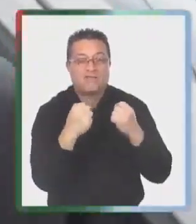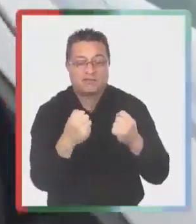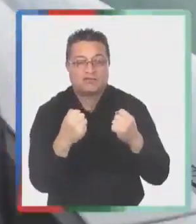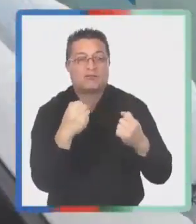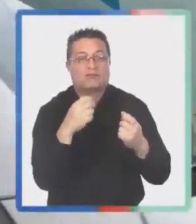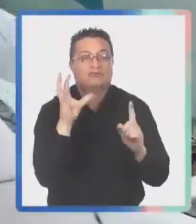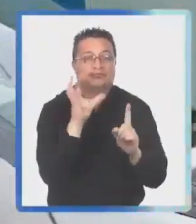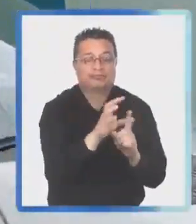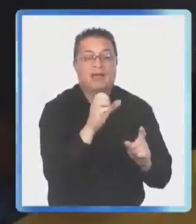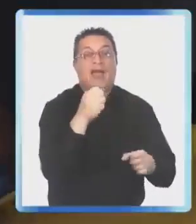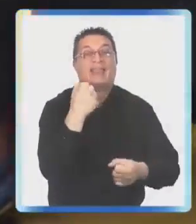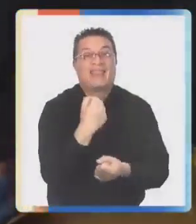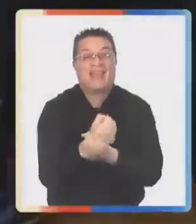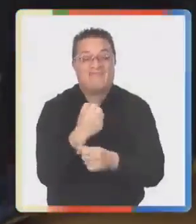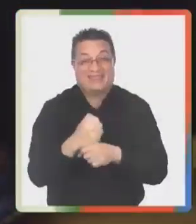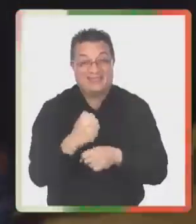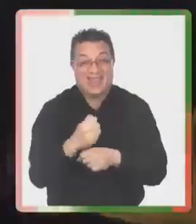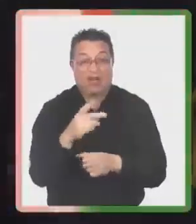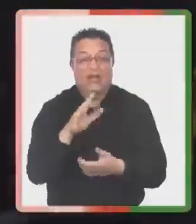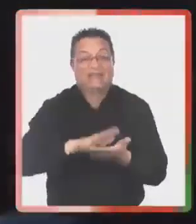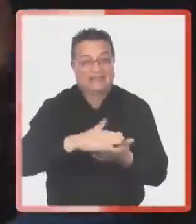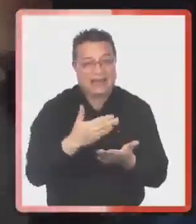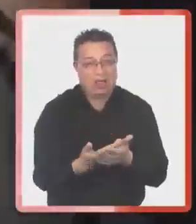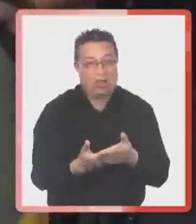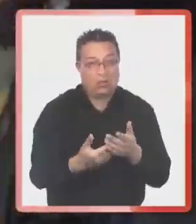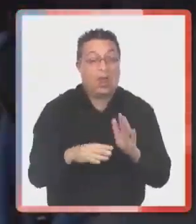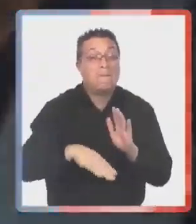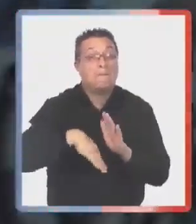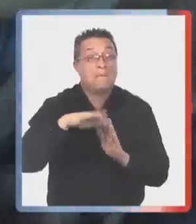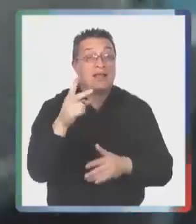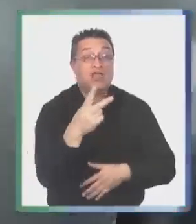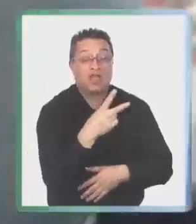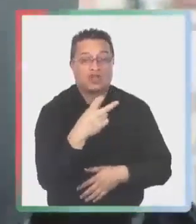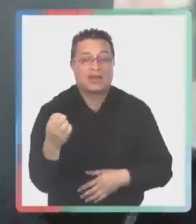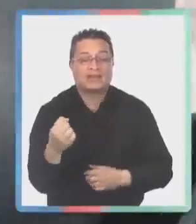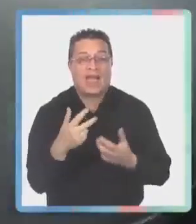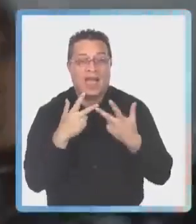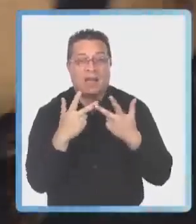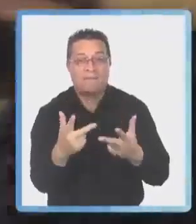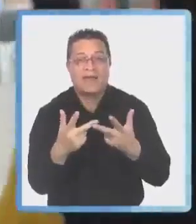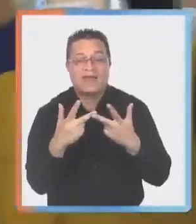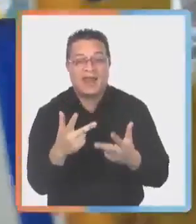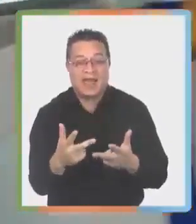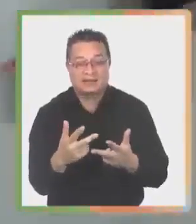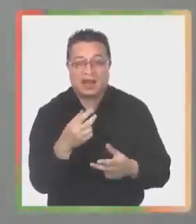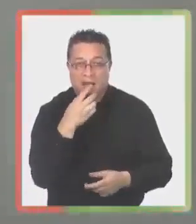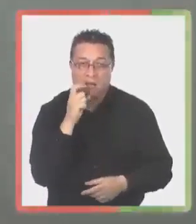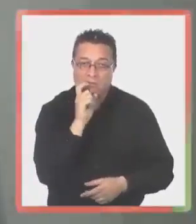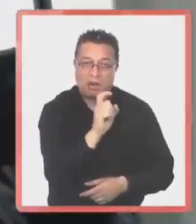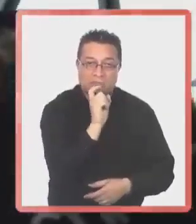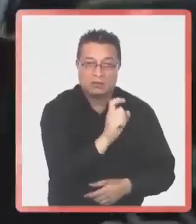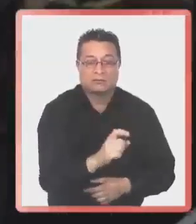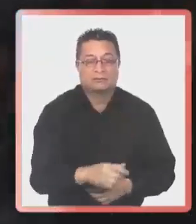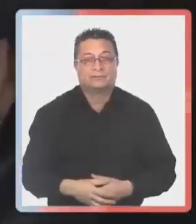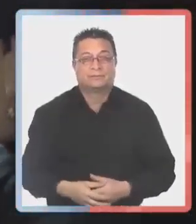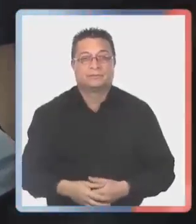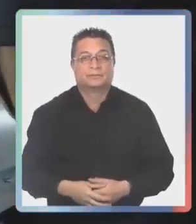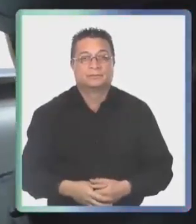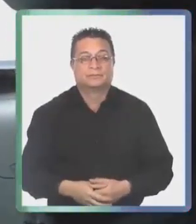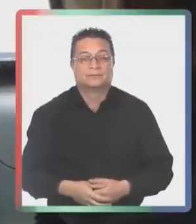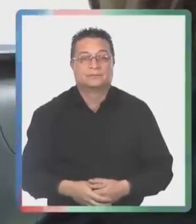violencia física contra trabajadores de la salud y más de 200 amenazas verbales.